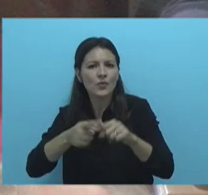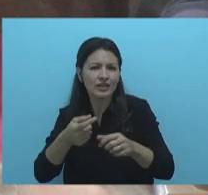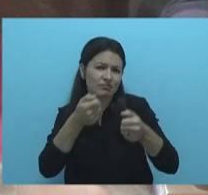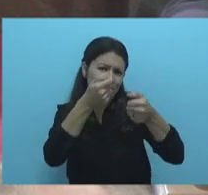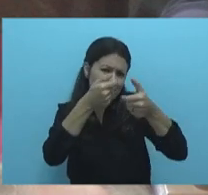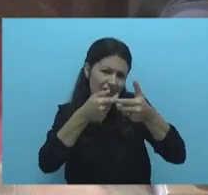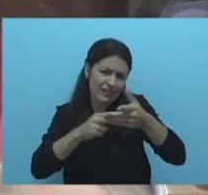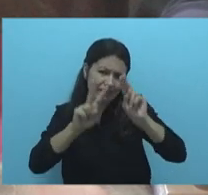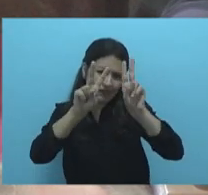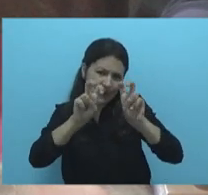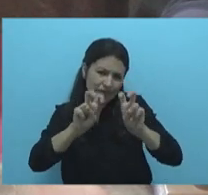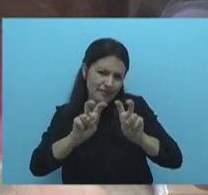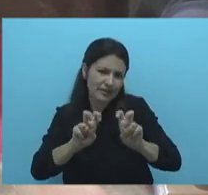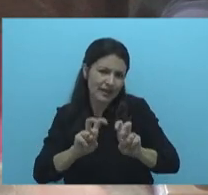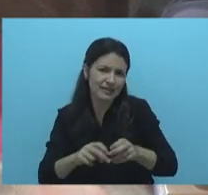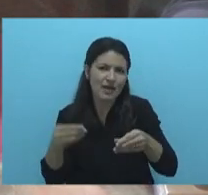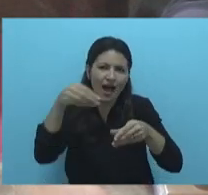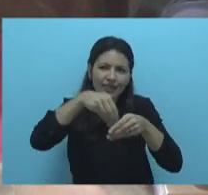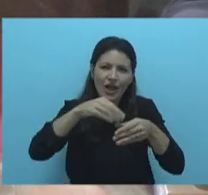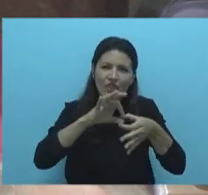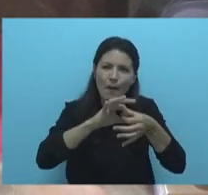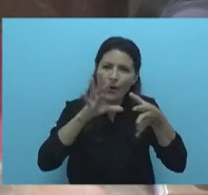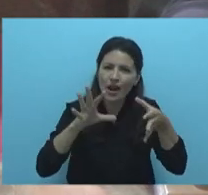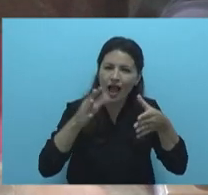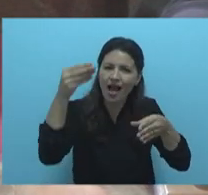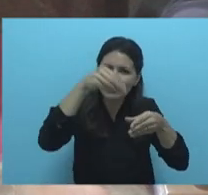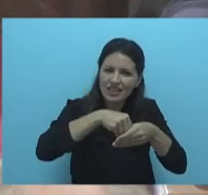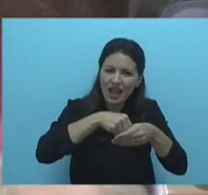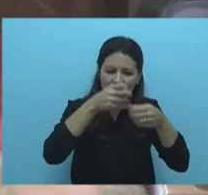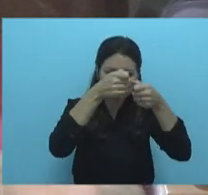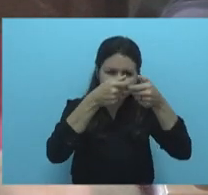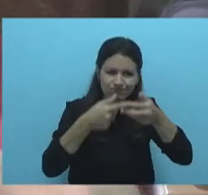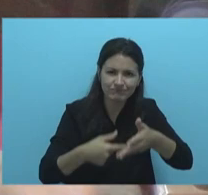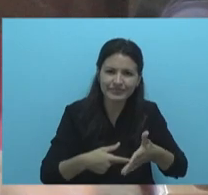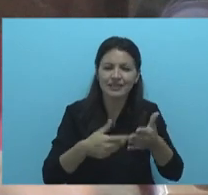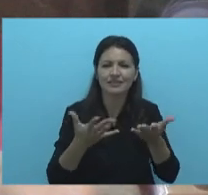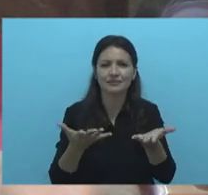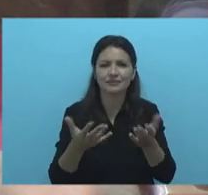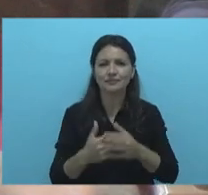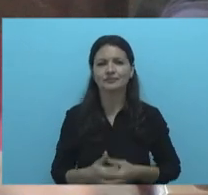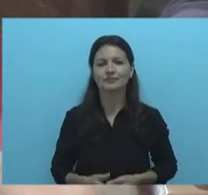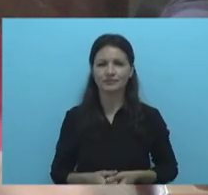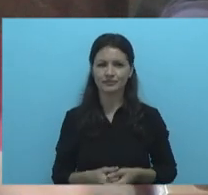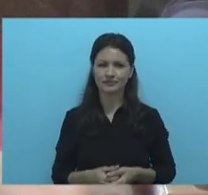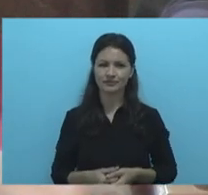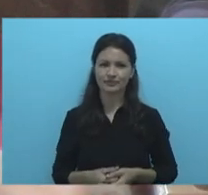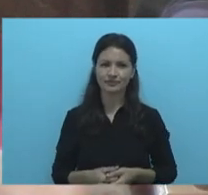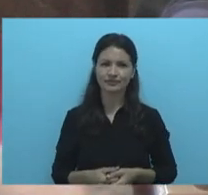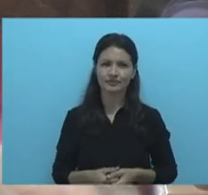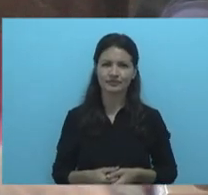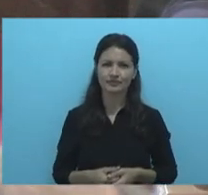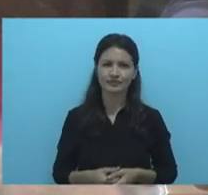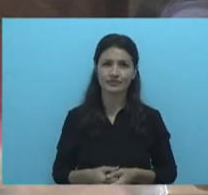comunes y que continuamente estamos repitiendo y escuchando, creo que lo fundamental en